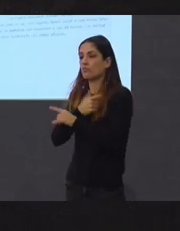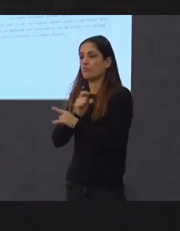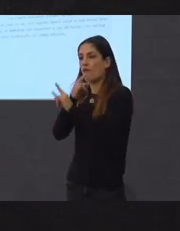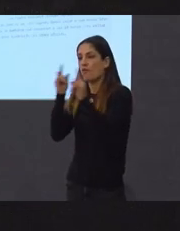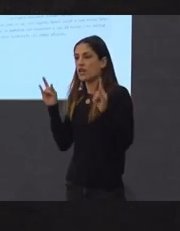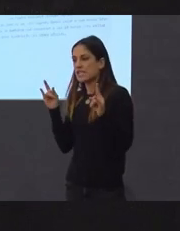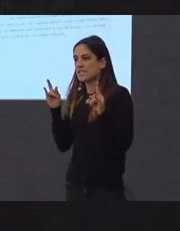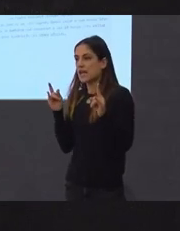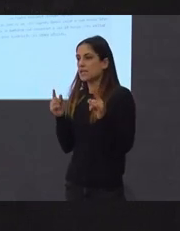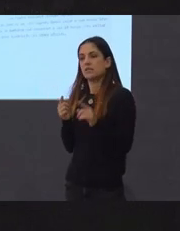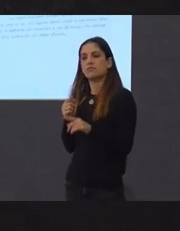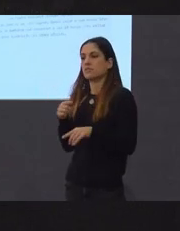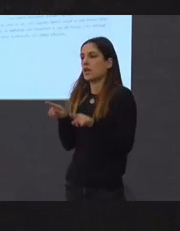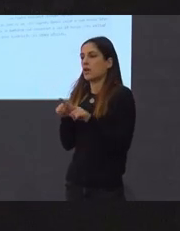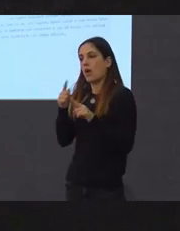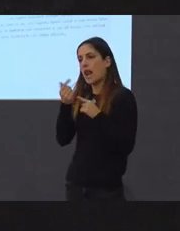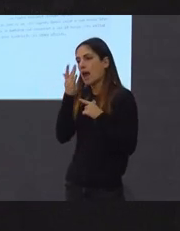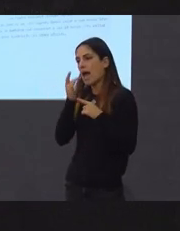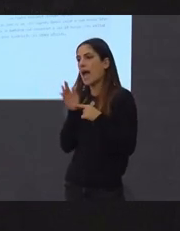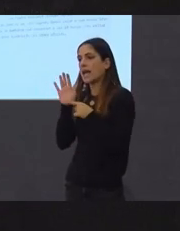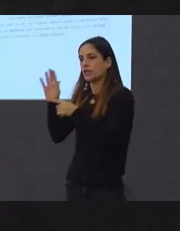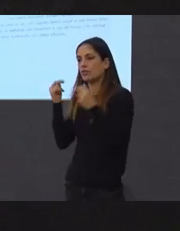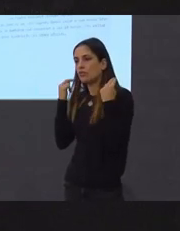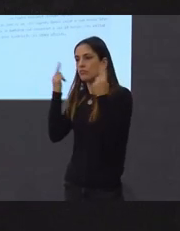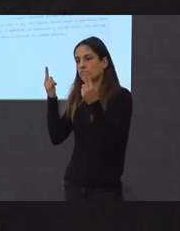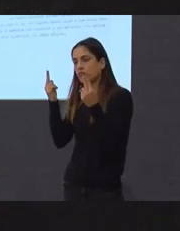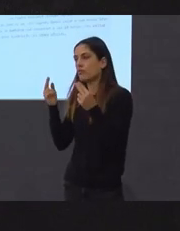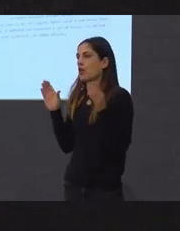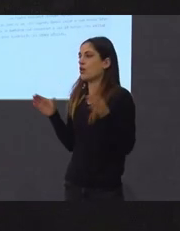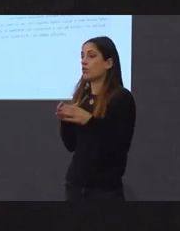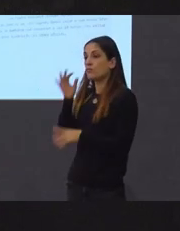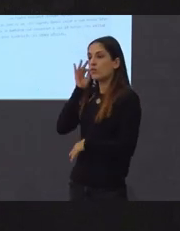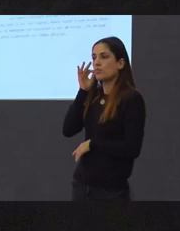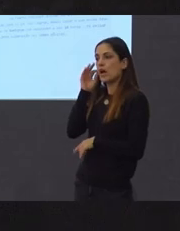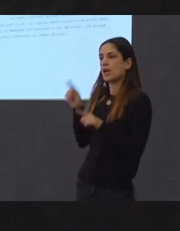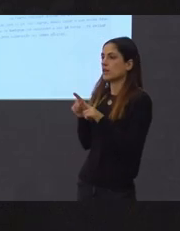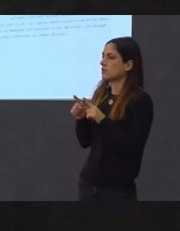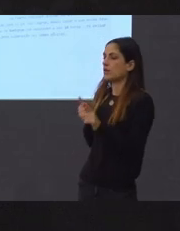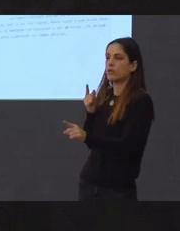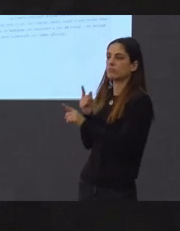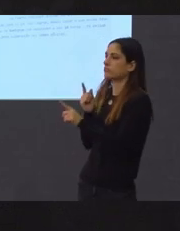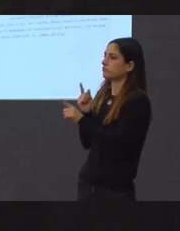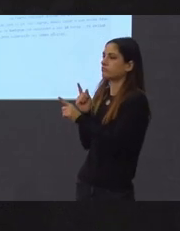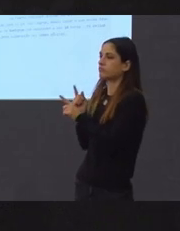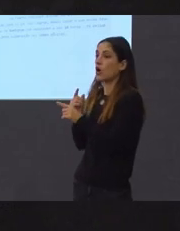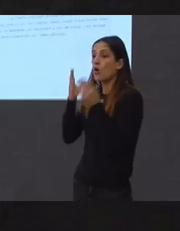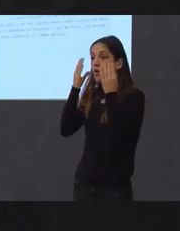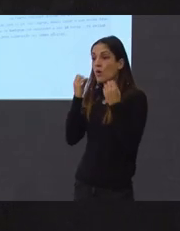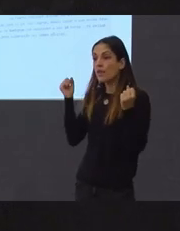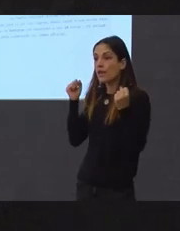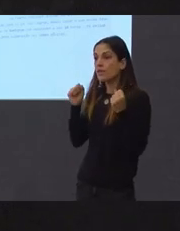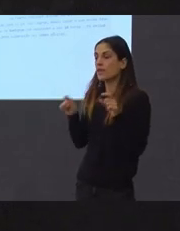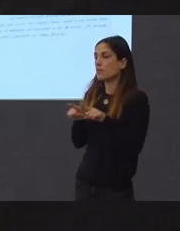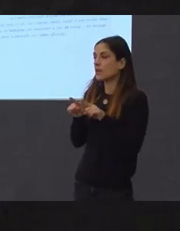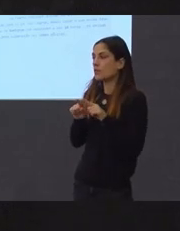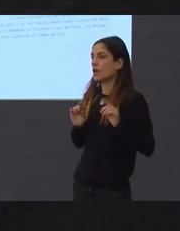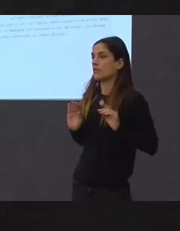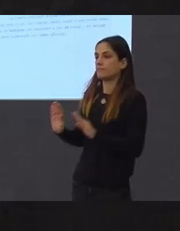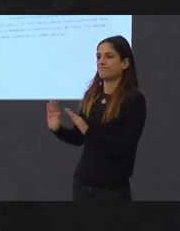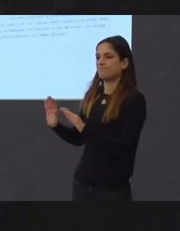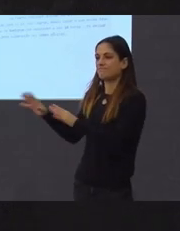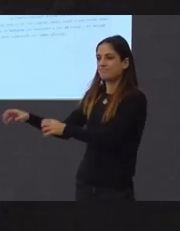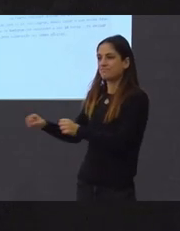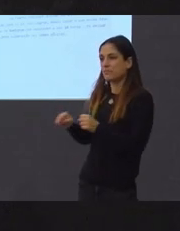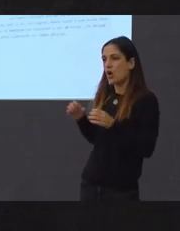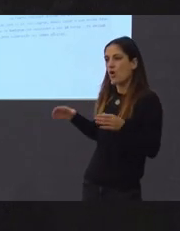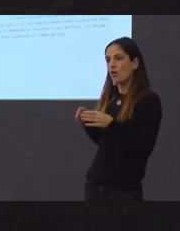xa entran noutra actitude, causando importantes enfrontamentos. A Garda Civil logra conter a un grupo importante destas que portaba azadas e trataban de